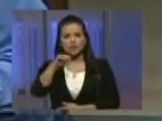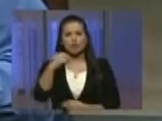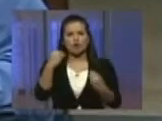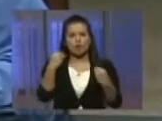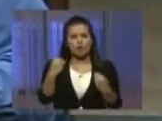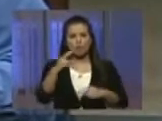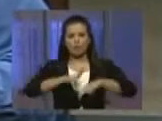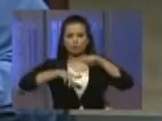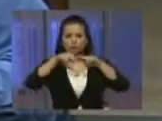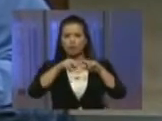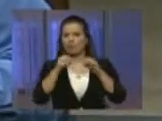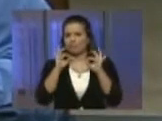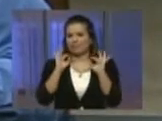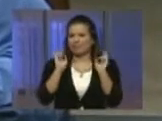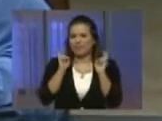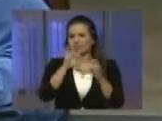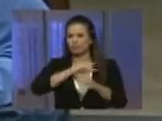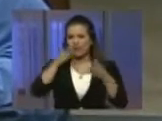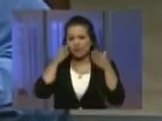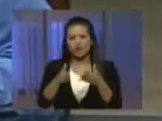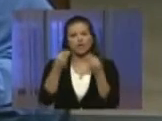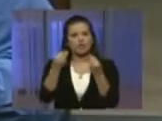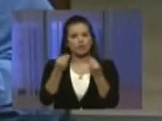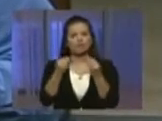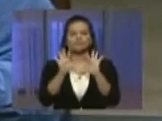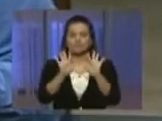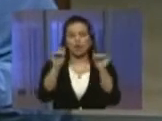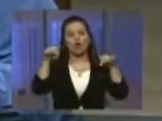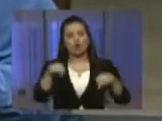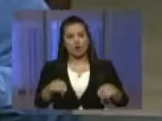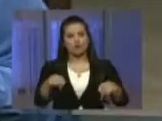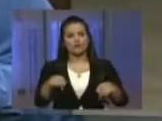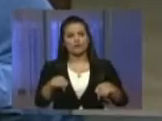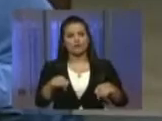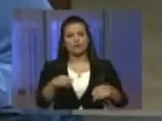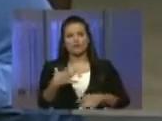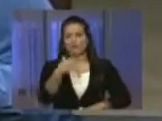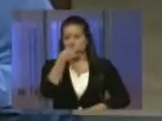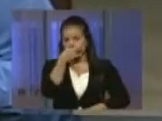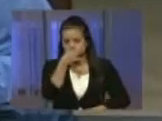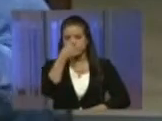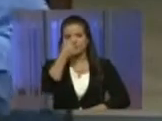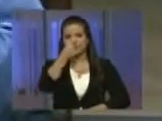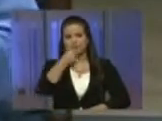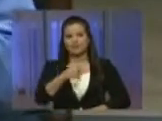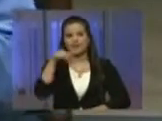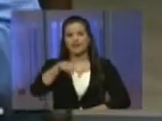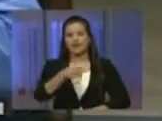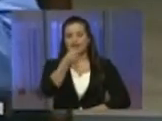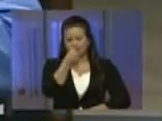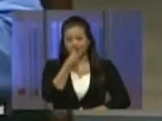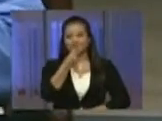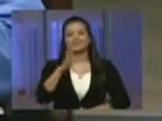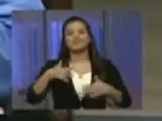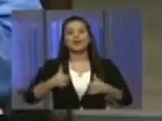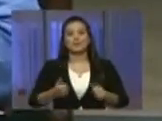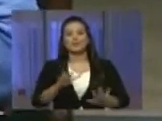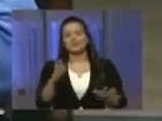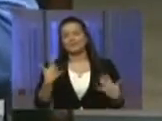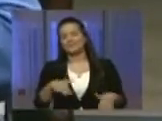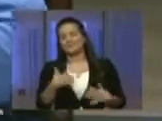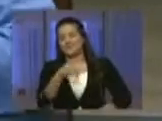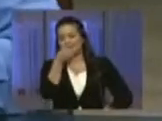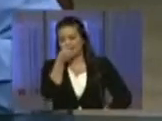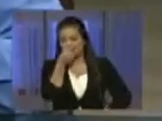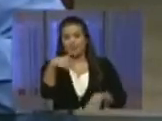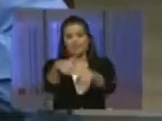social Bueno vamos a tener un buen programa salud